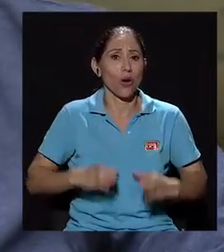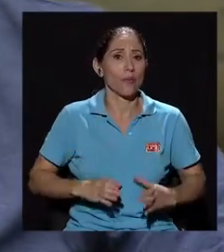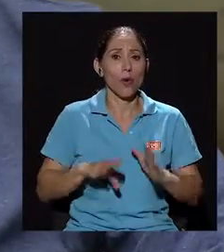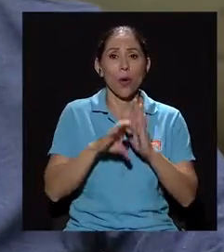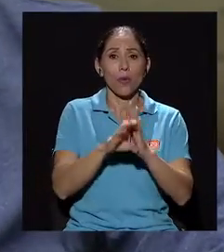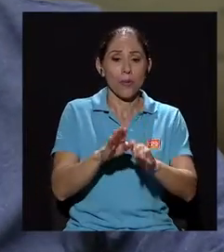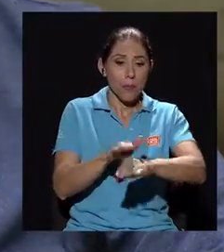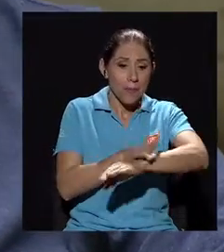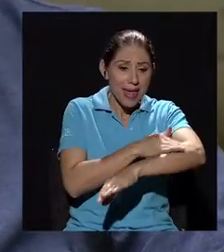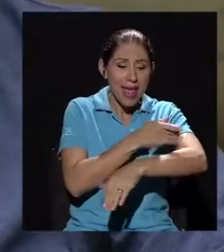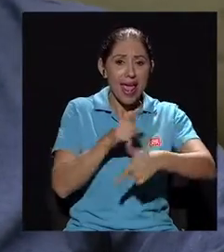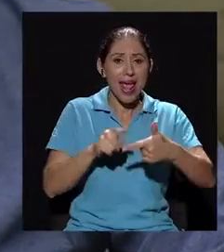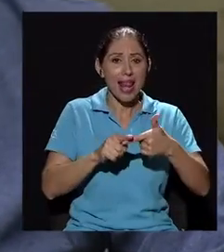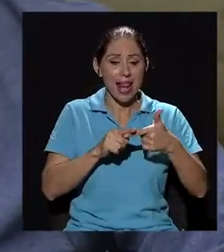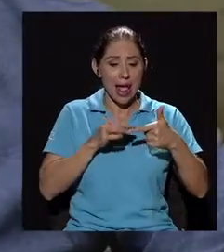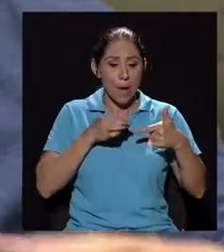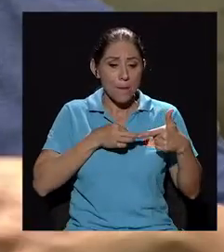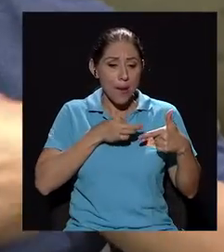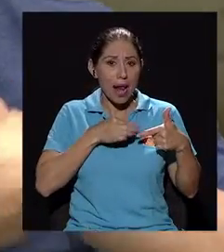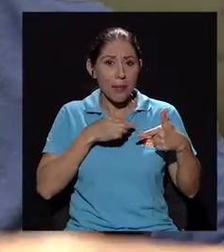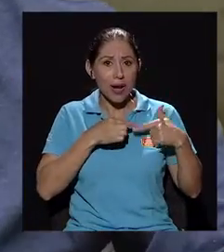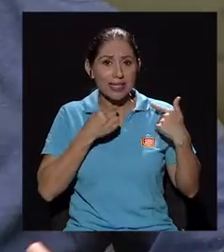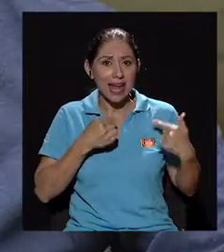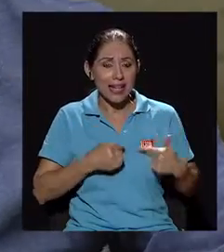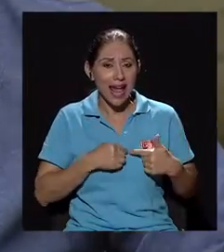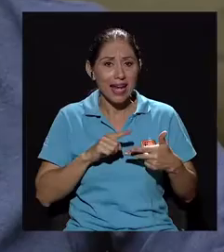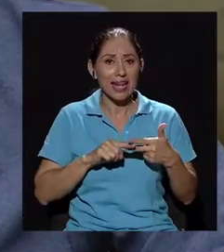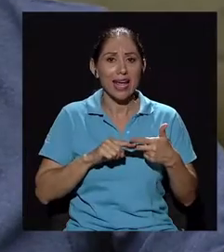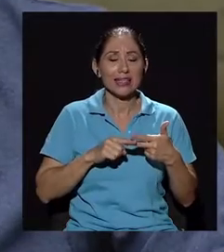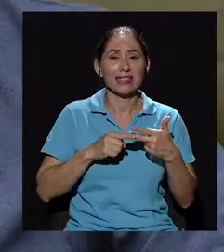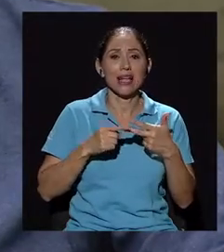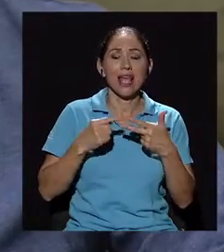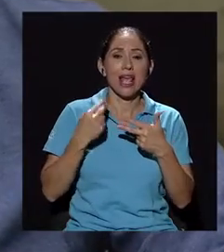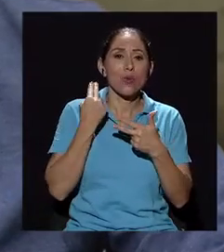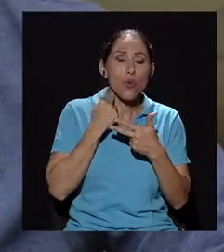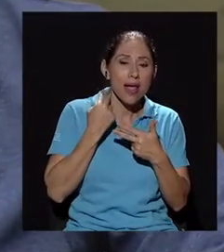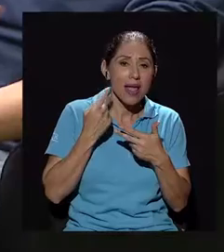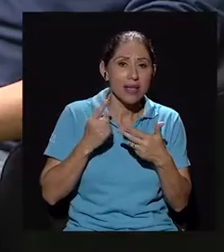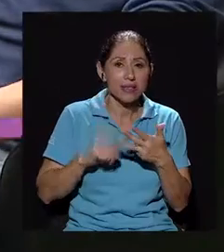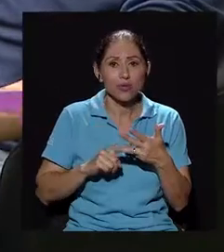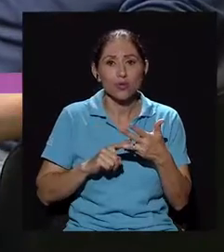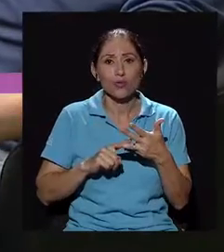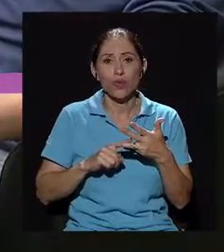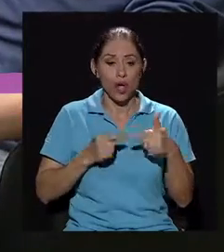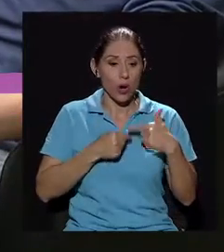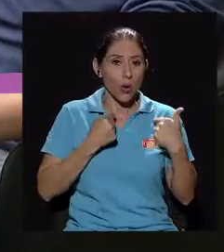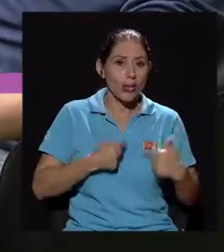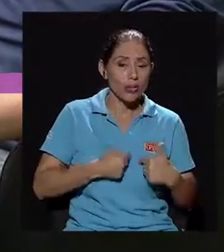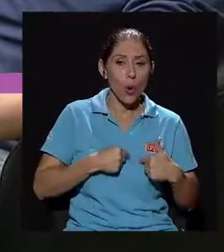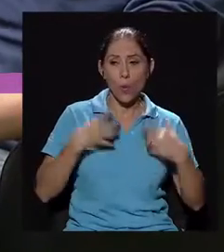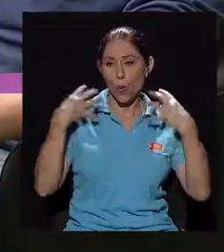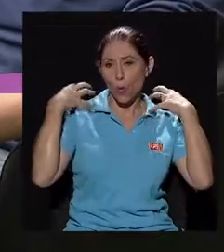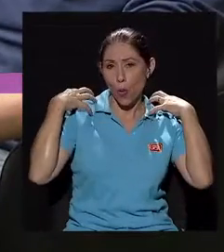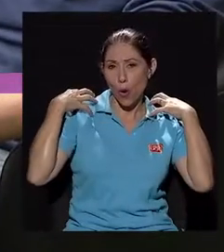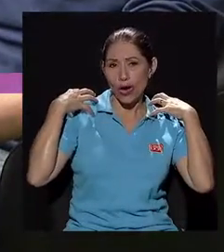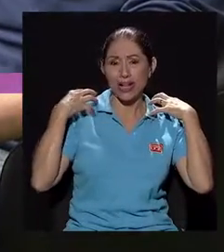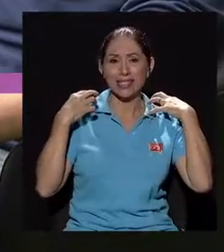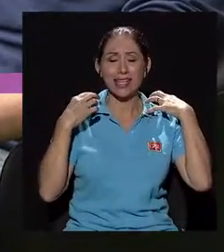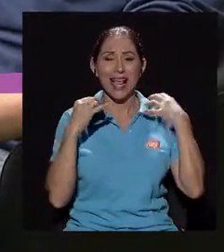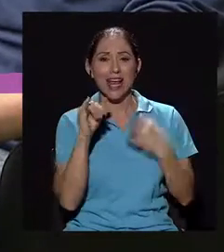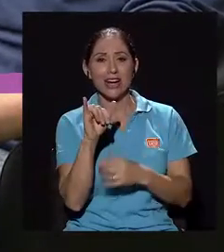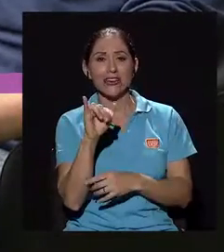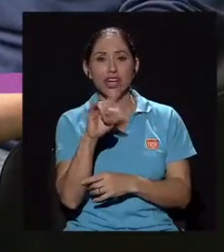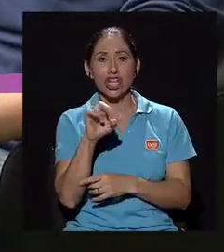corazón, el hueso, los órganos ya propiamente que están dentro que son el corazón, los pulmones, los riñones,